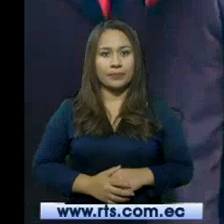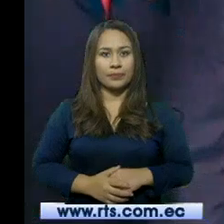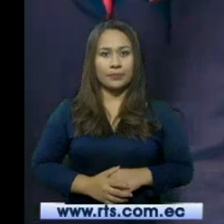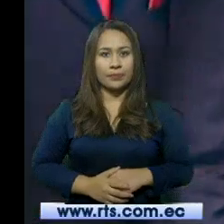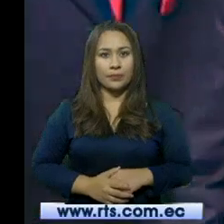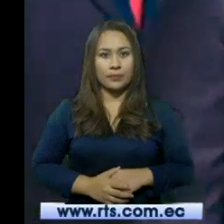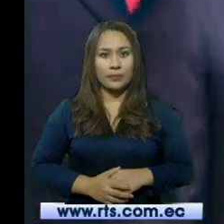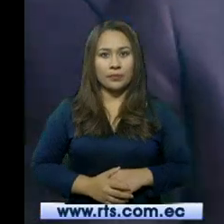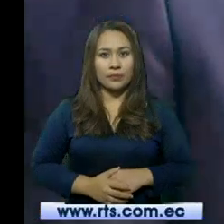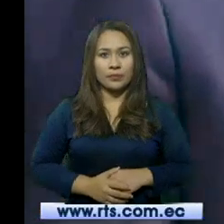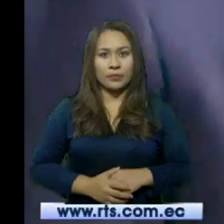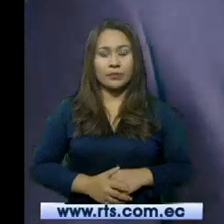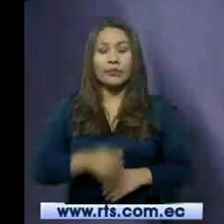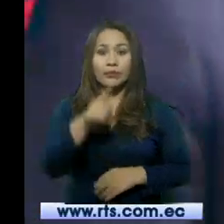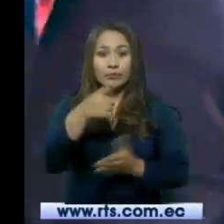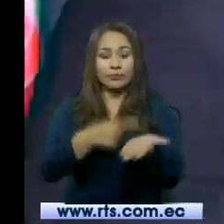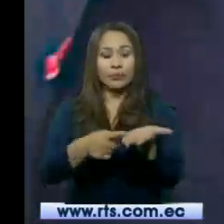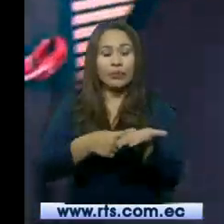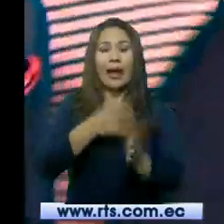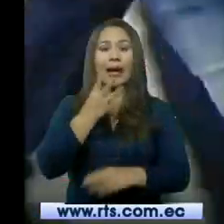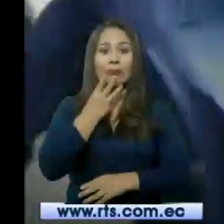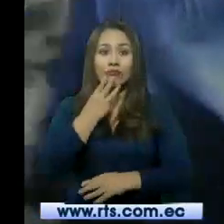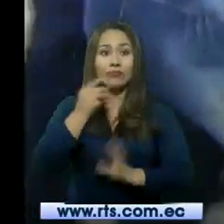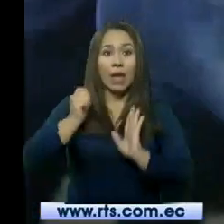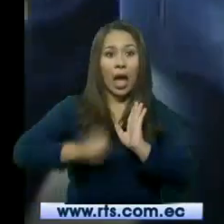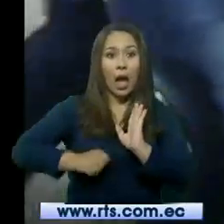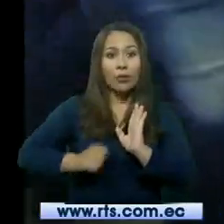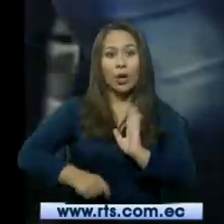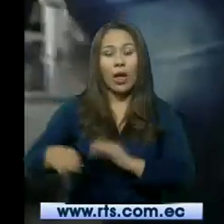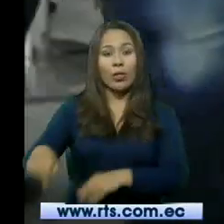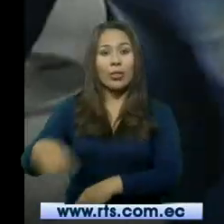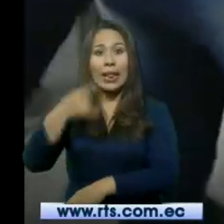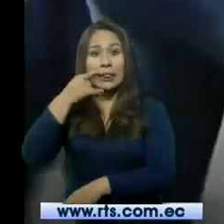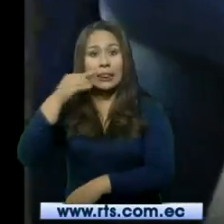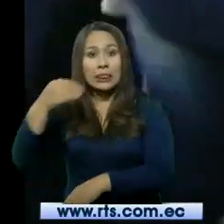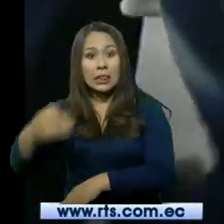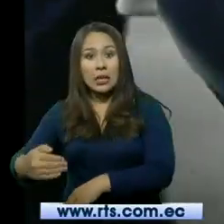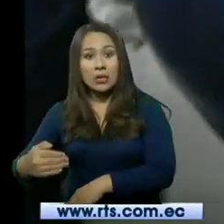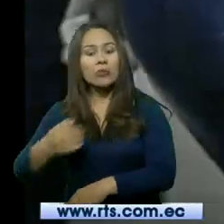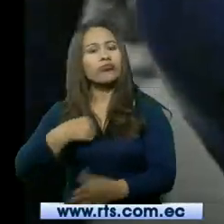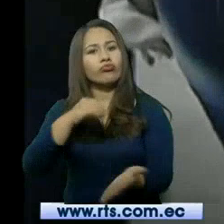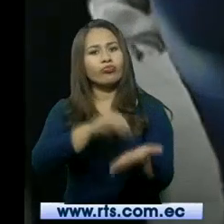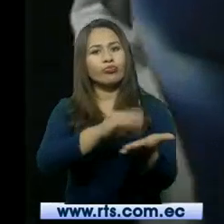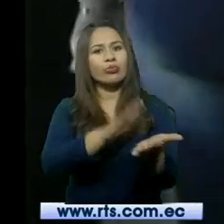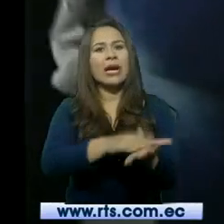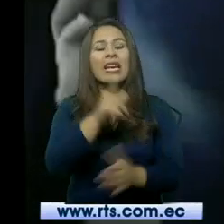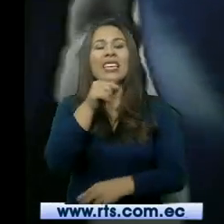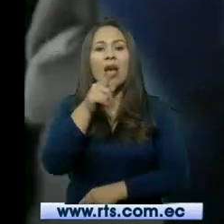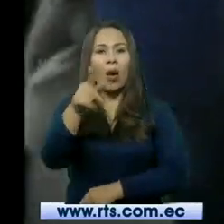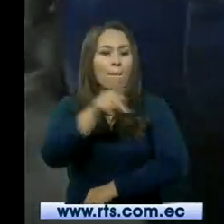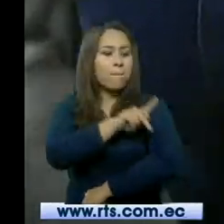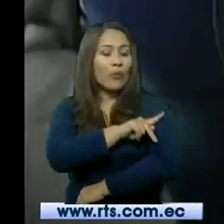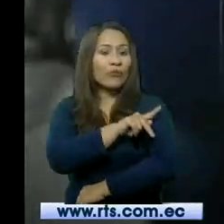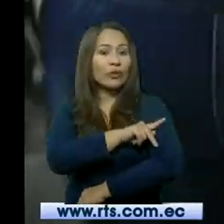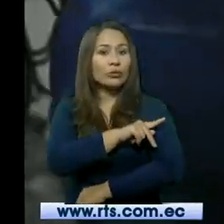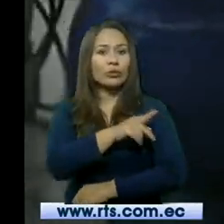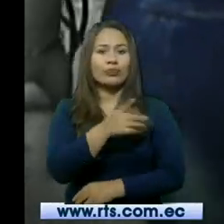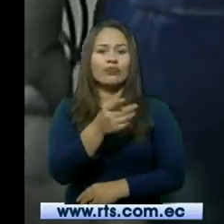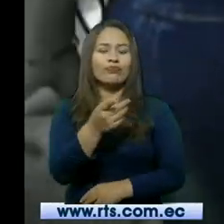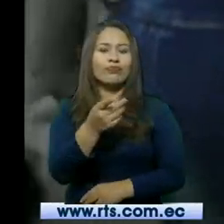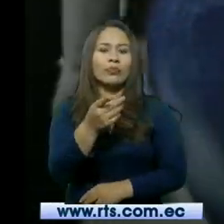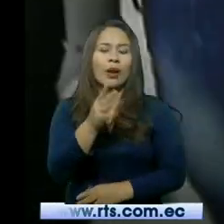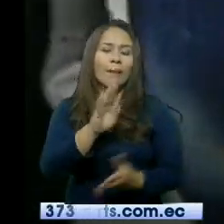A la audiencia llegaron los abogados de la familia del menor que, según la denuncia, fue abusado sexualmente por un hombre de 62 años de